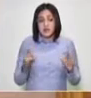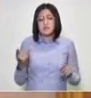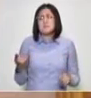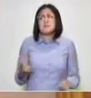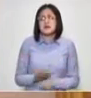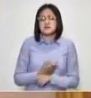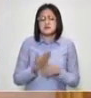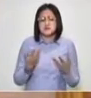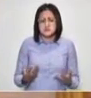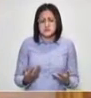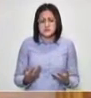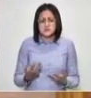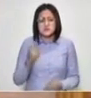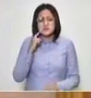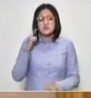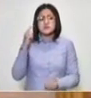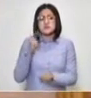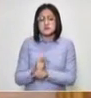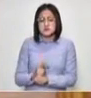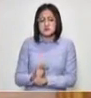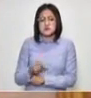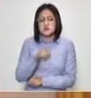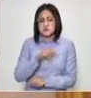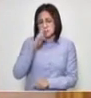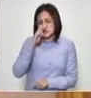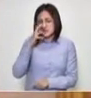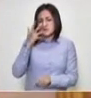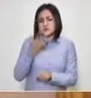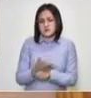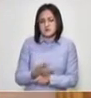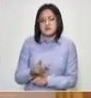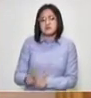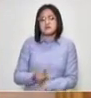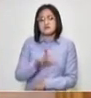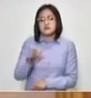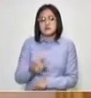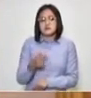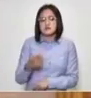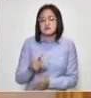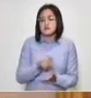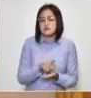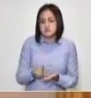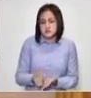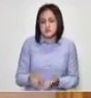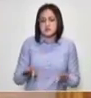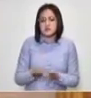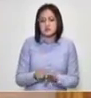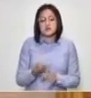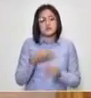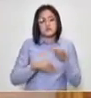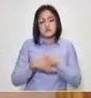ocurrido e identificar a los responsables y proceder conforme a derecho, como lo hacemos en todos los casos.